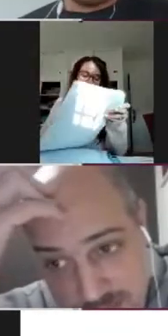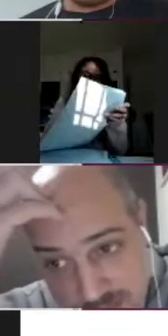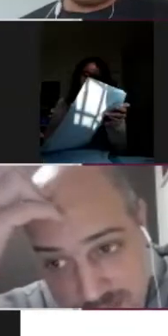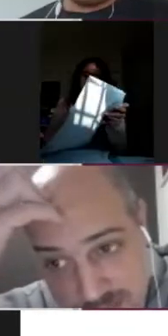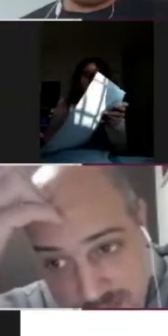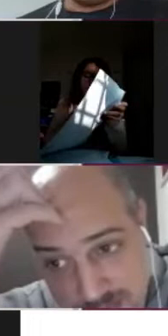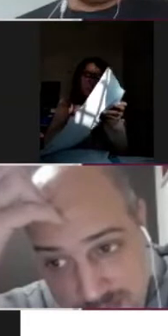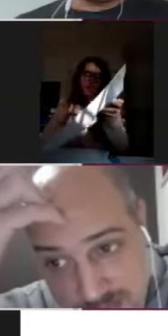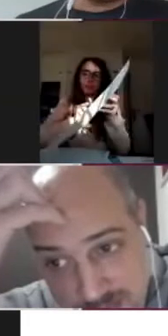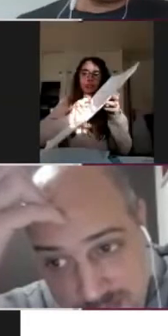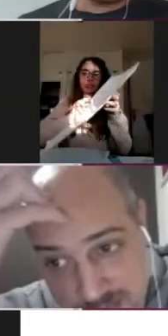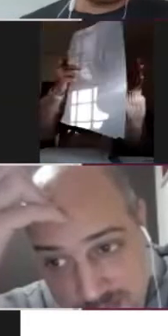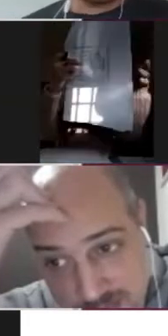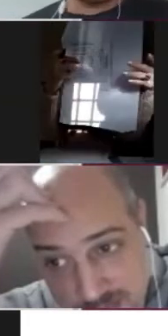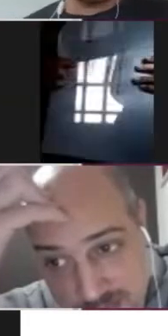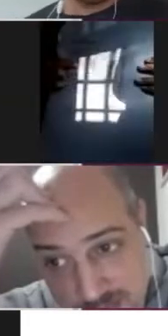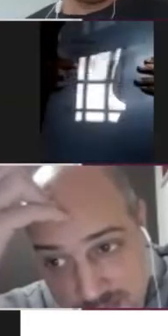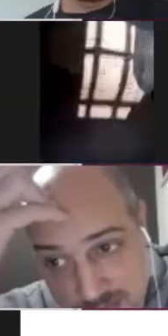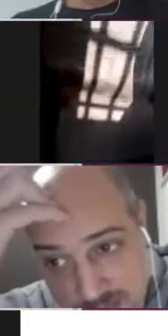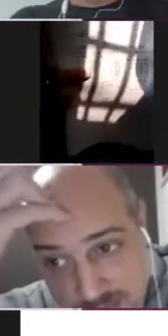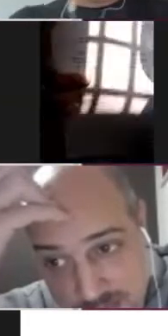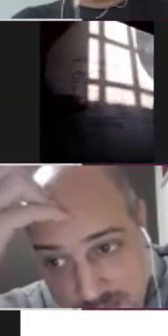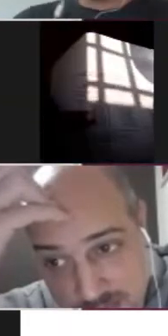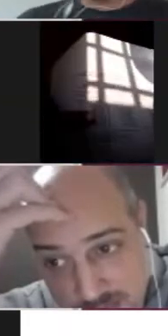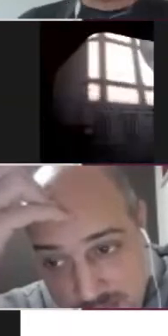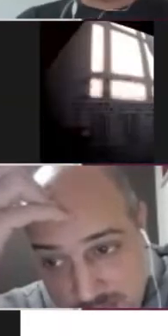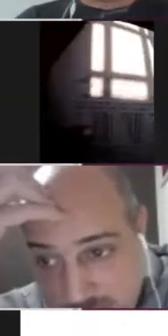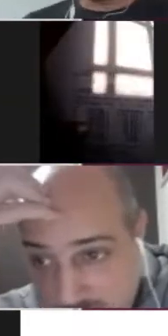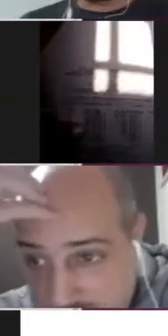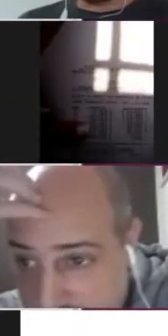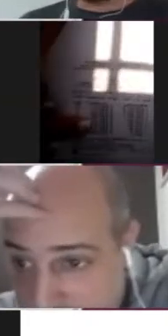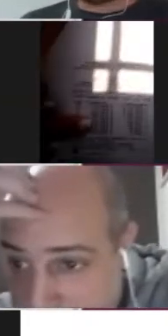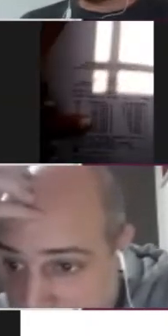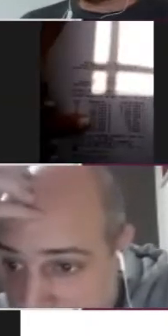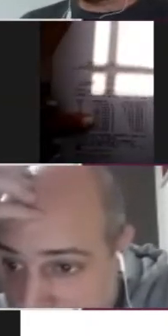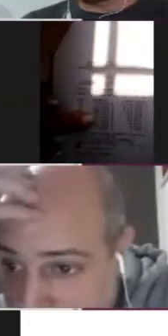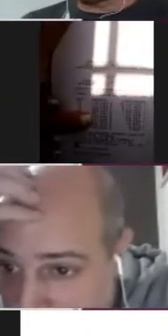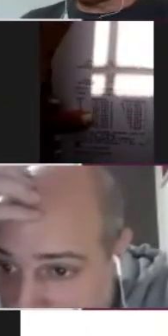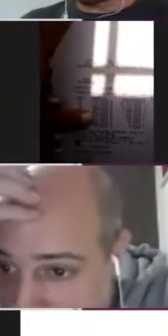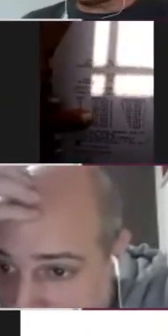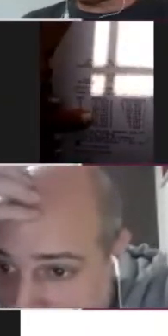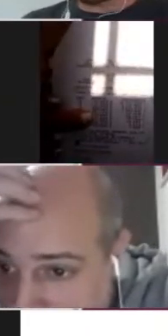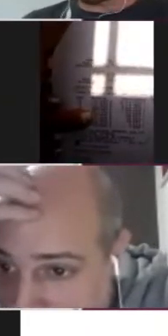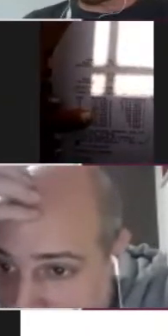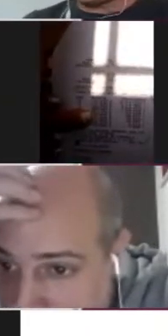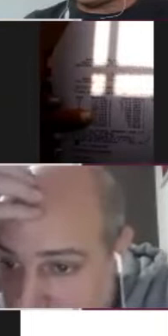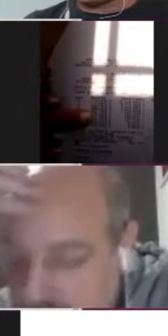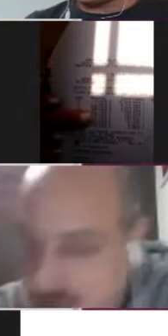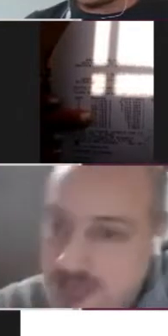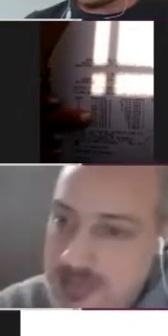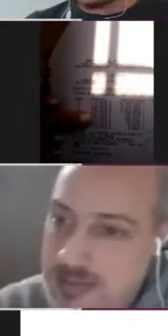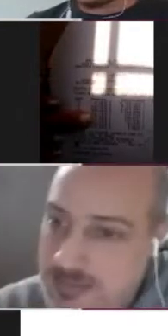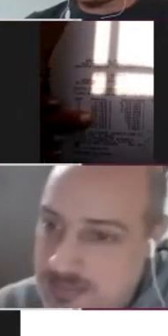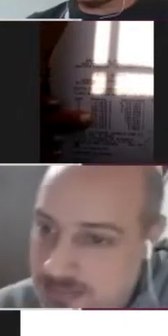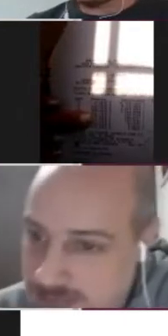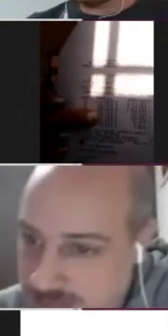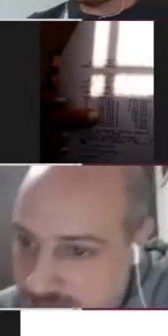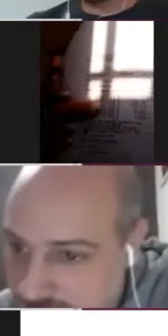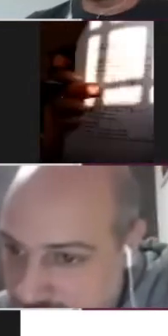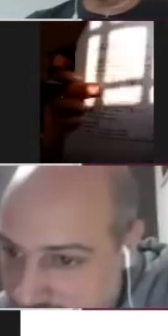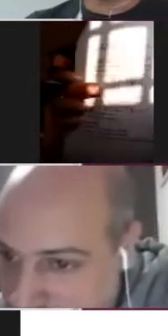está así, que no sé, o sea, 183 ¿Qué entre dice? 183, 15.000. un punto y triple cero. ¿Cómo es que